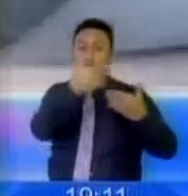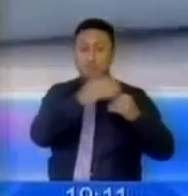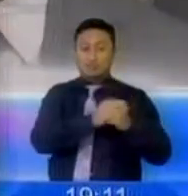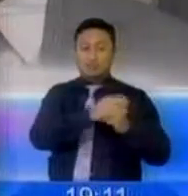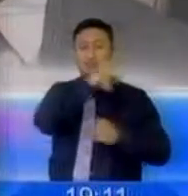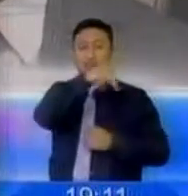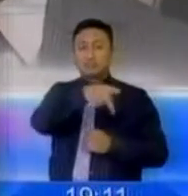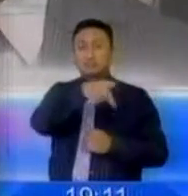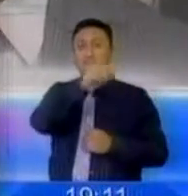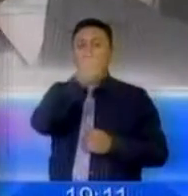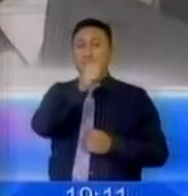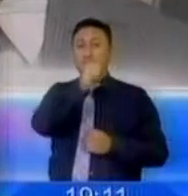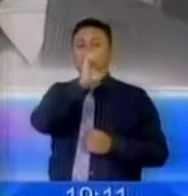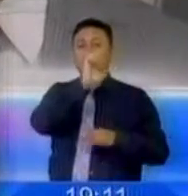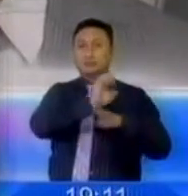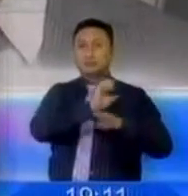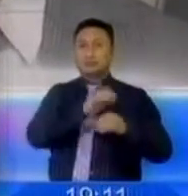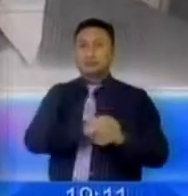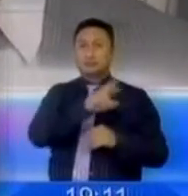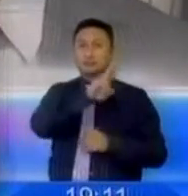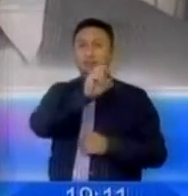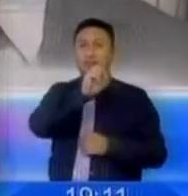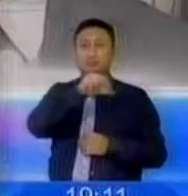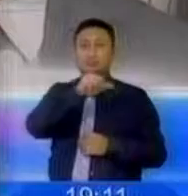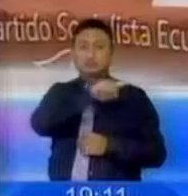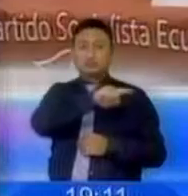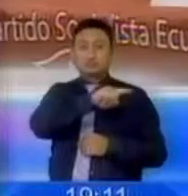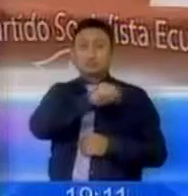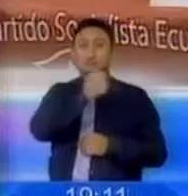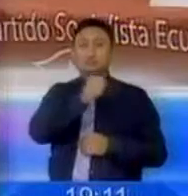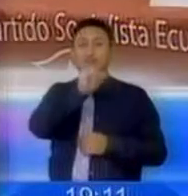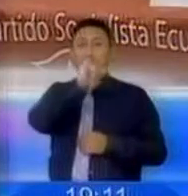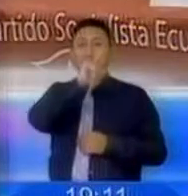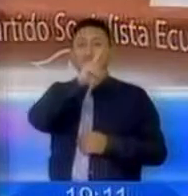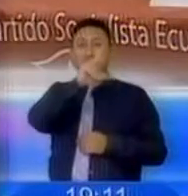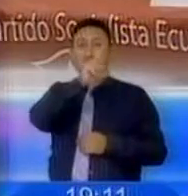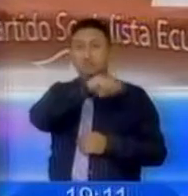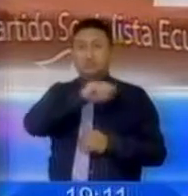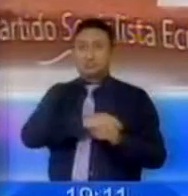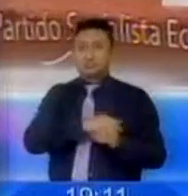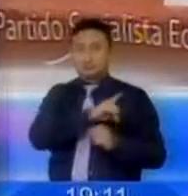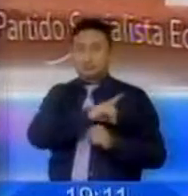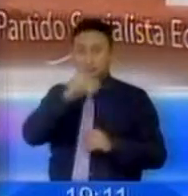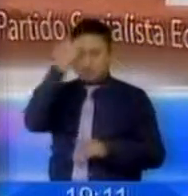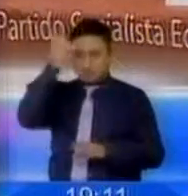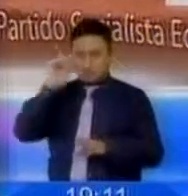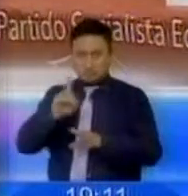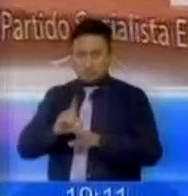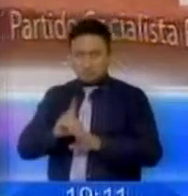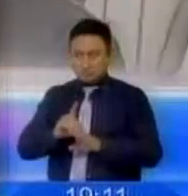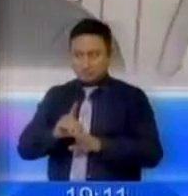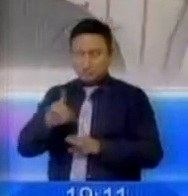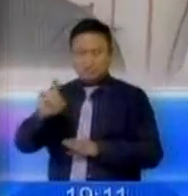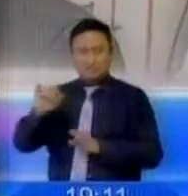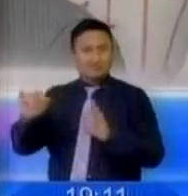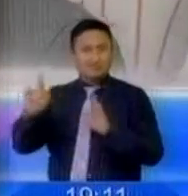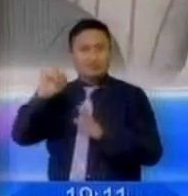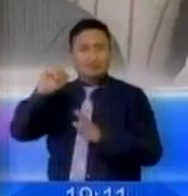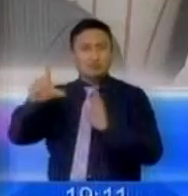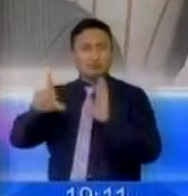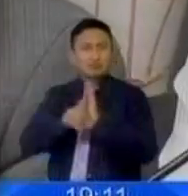Ecuatoriano, encabezado por Ronald Verde Soto y Celia Salgado, quienes rechazaron dicha decisión calificándola de ilegal. Han